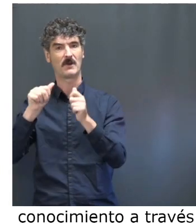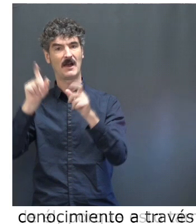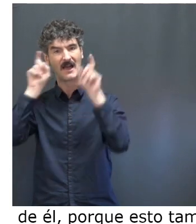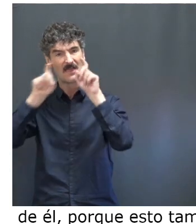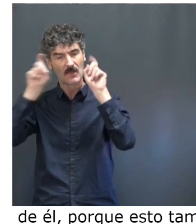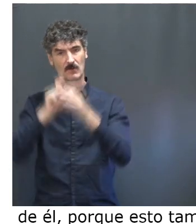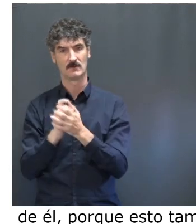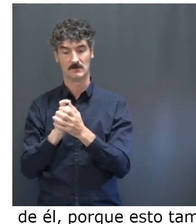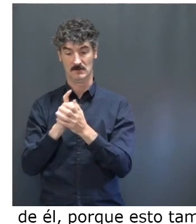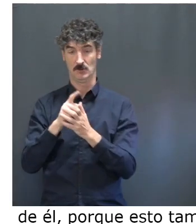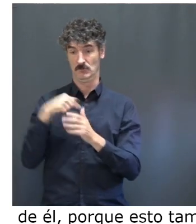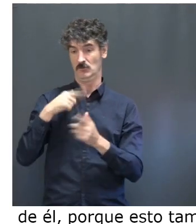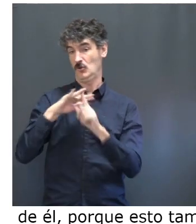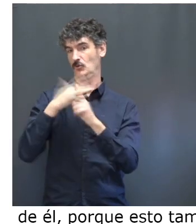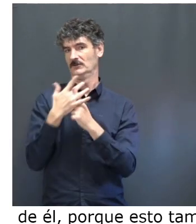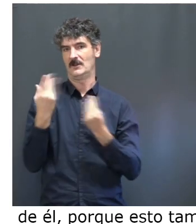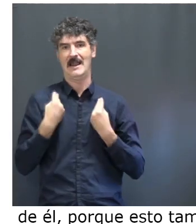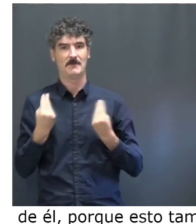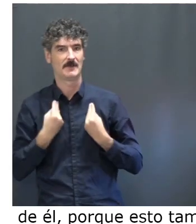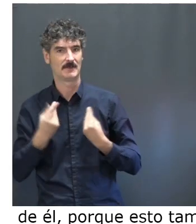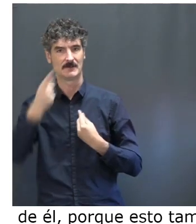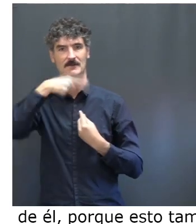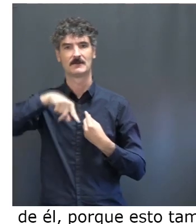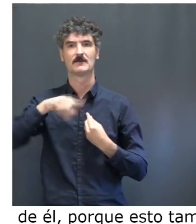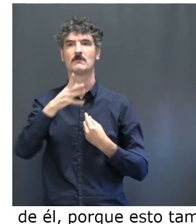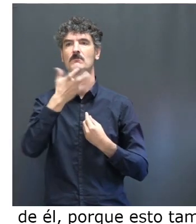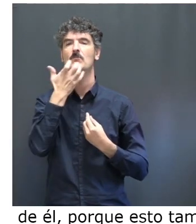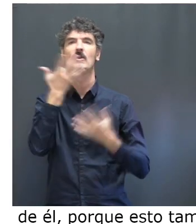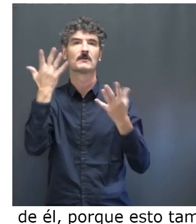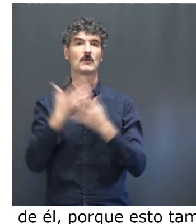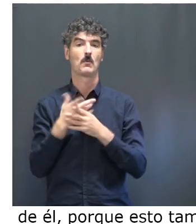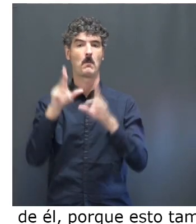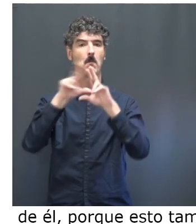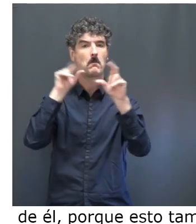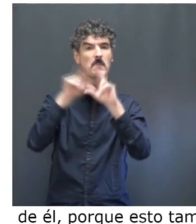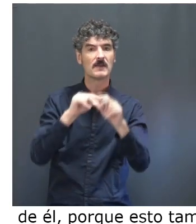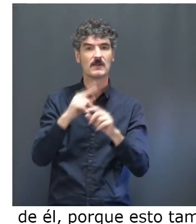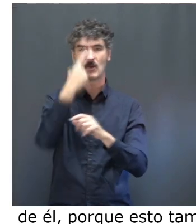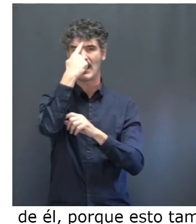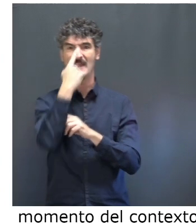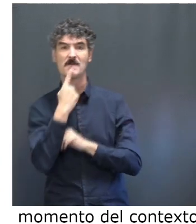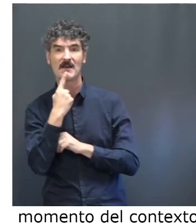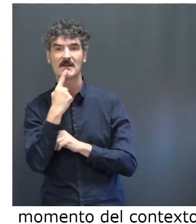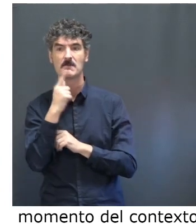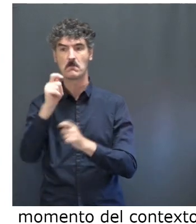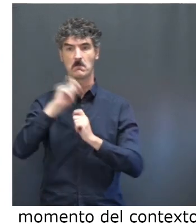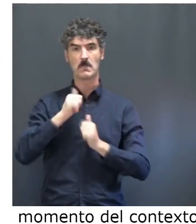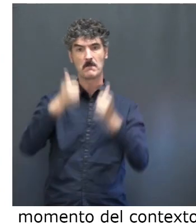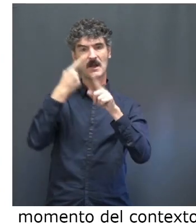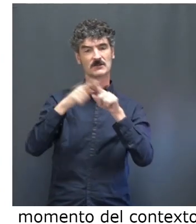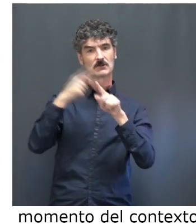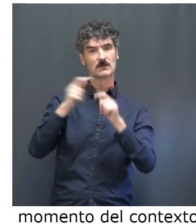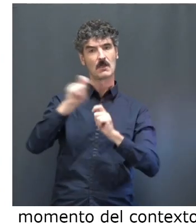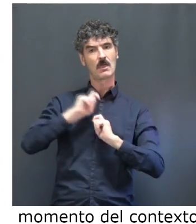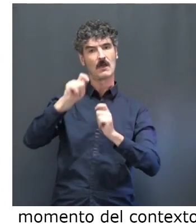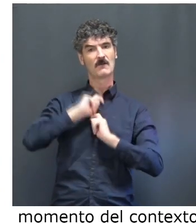contexto vital en el que estás, pues puede ser que un vídeo, una imagen te aporte más o te